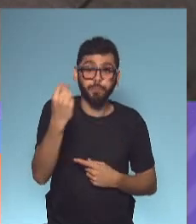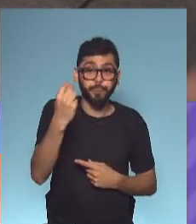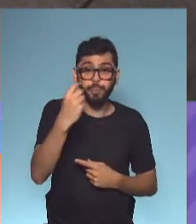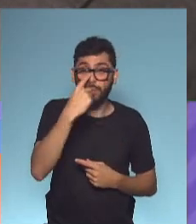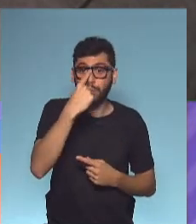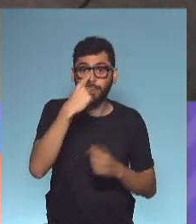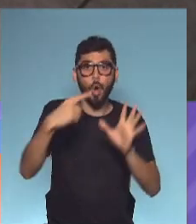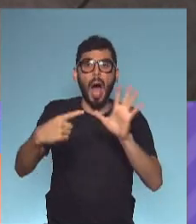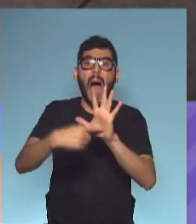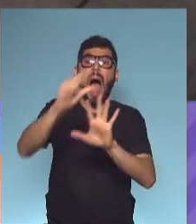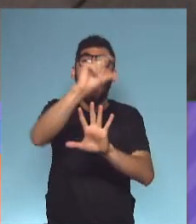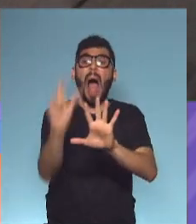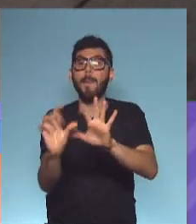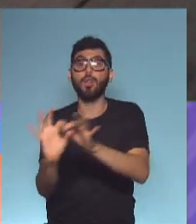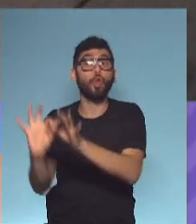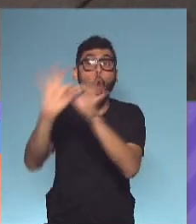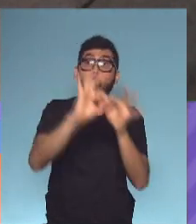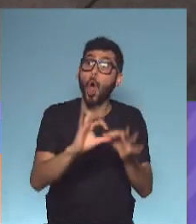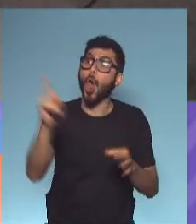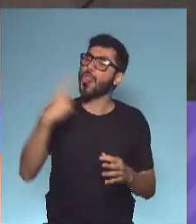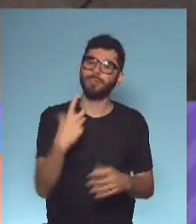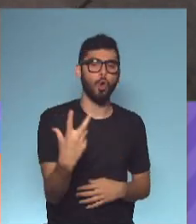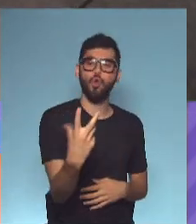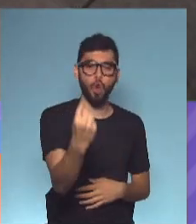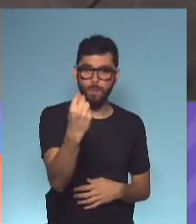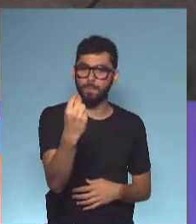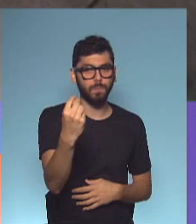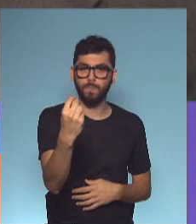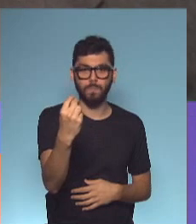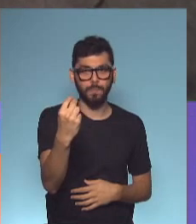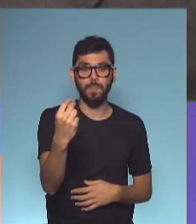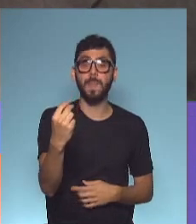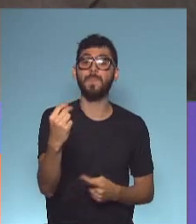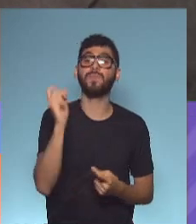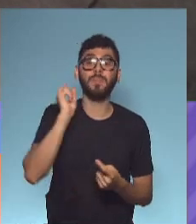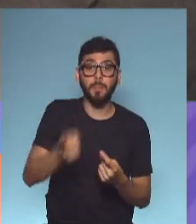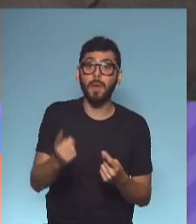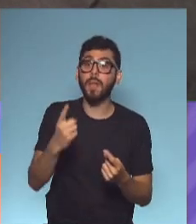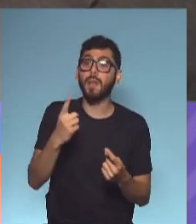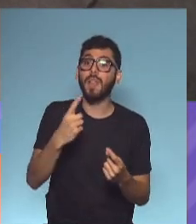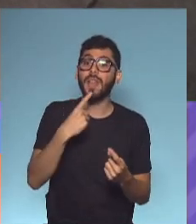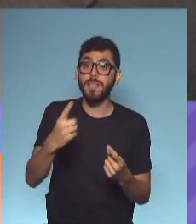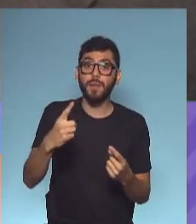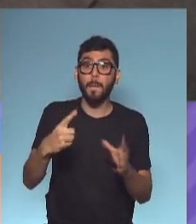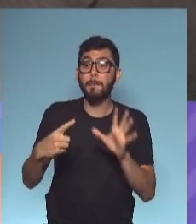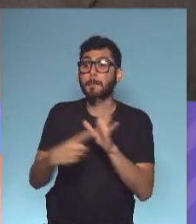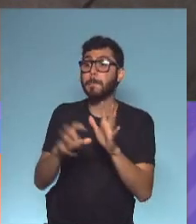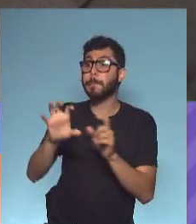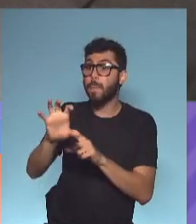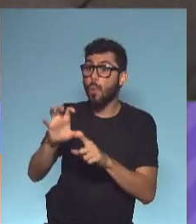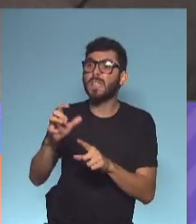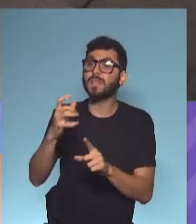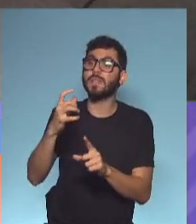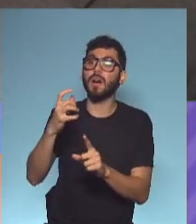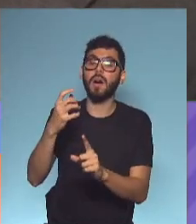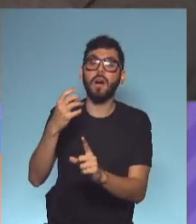al AMBA como un todo y desestimó la posibilidad de preguntarle qué opinaba la provincia de Buenos Aires